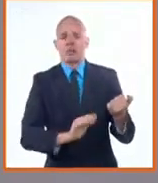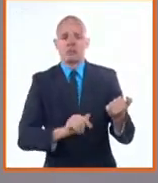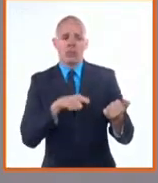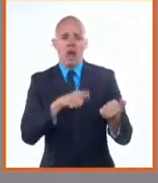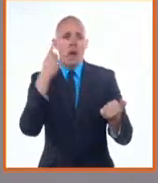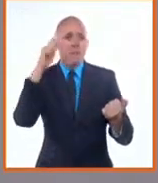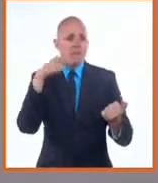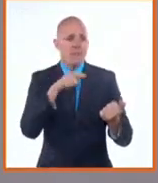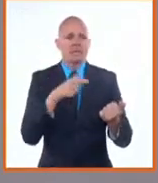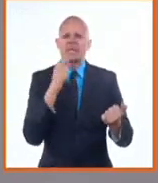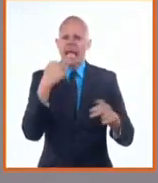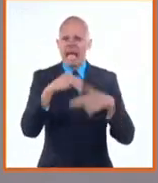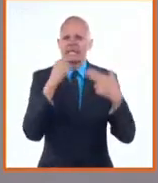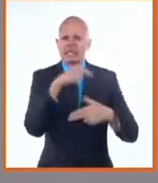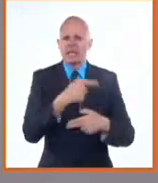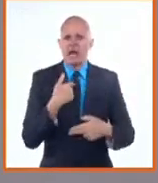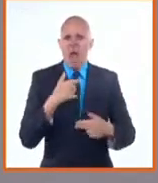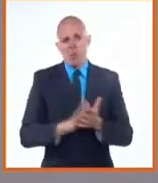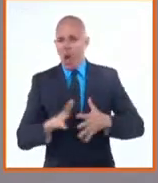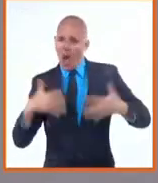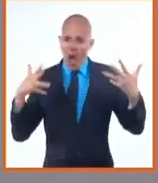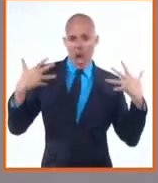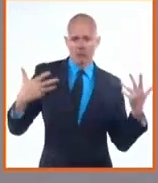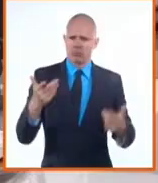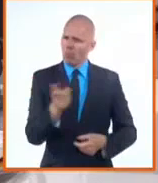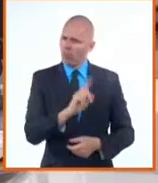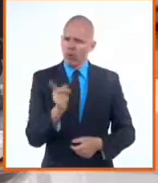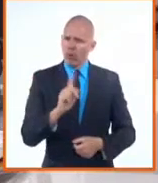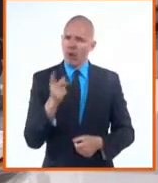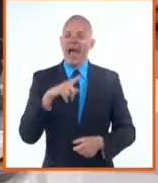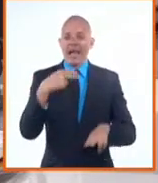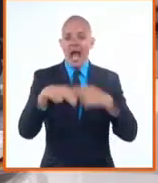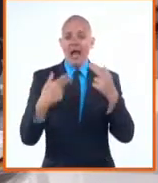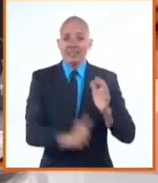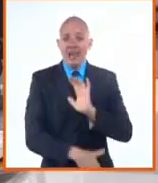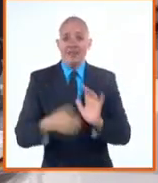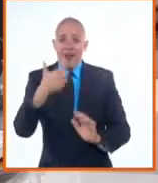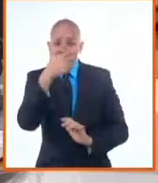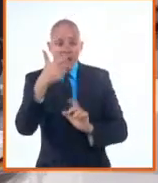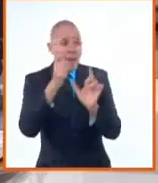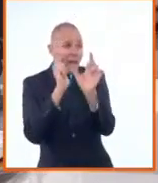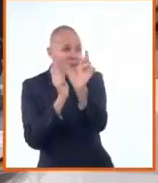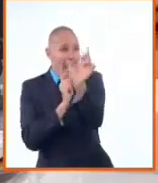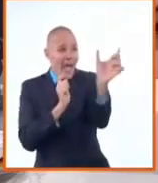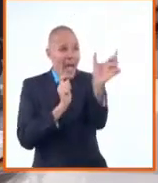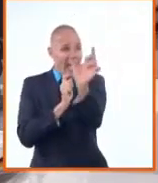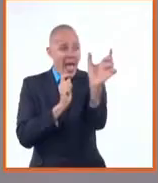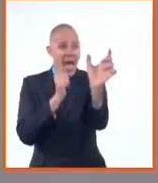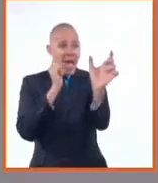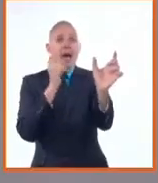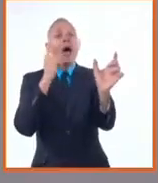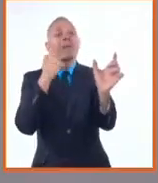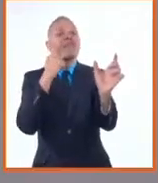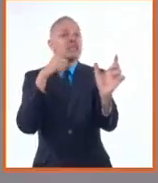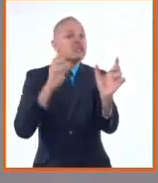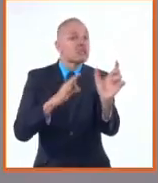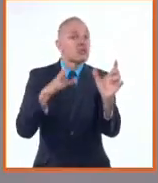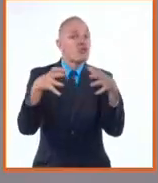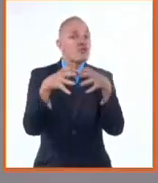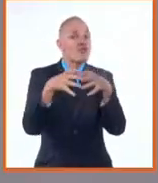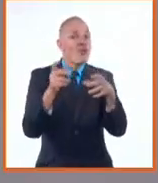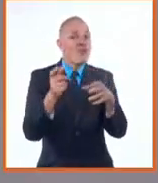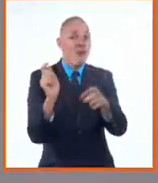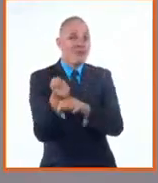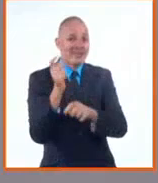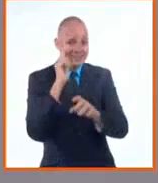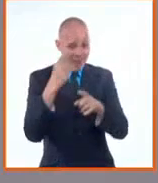gritos que algunos no se puede repetir acá pero que En definitiva expresan lo que sintió el pueblo